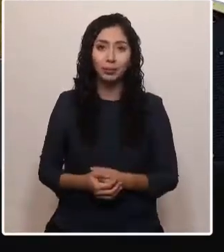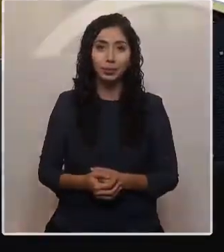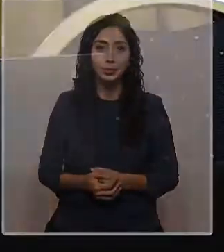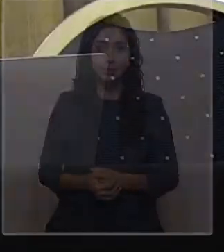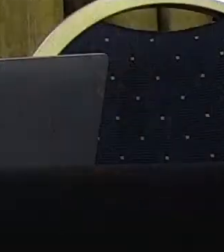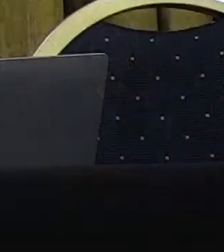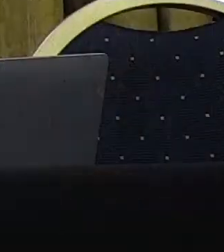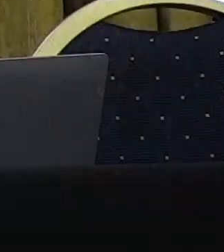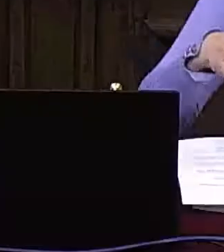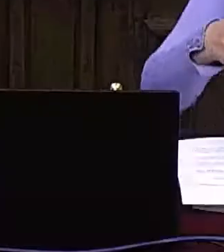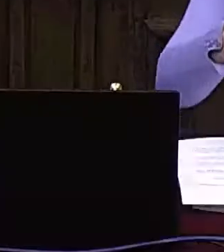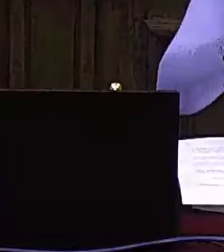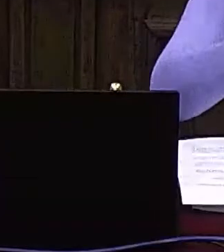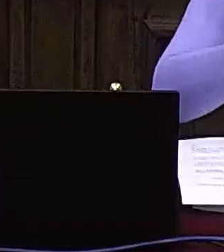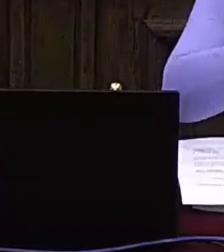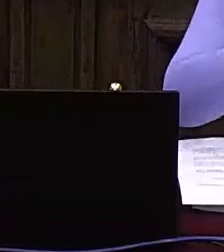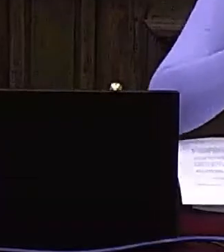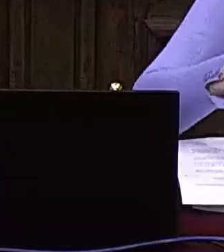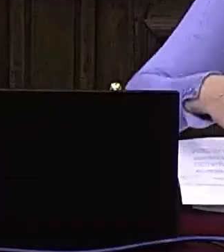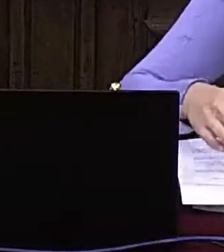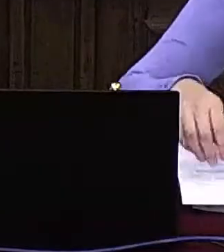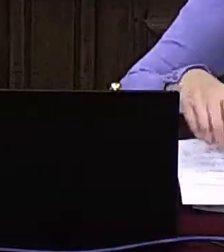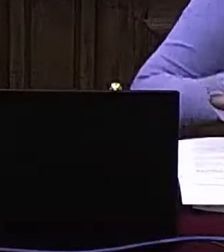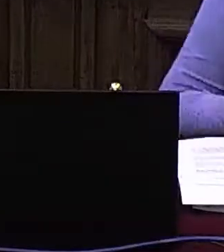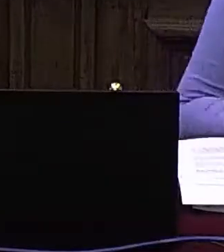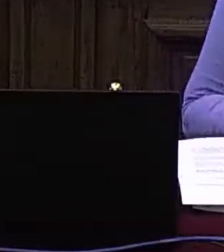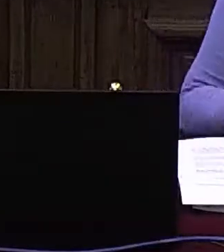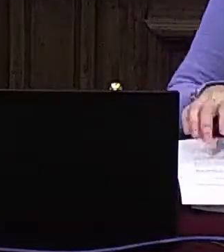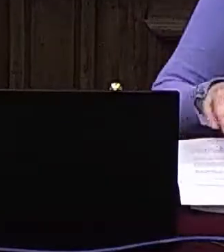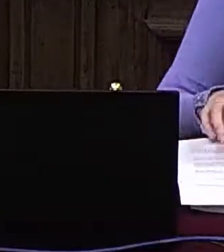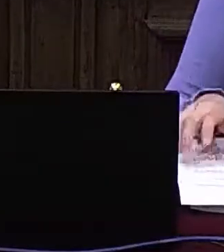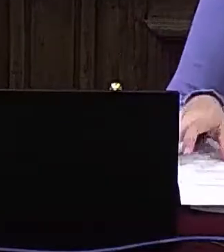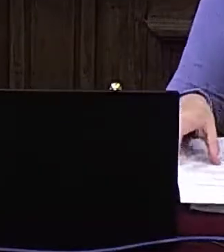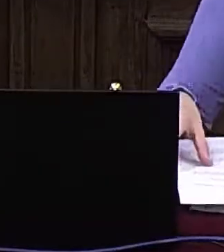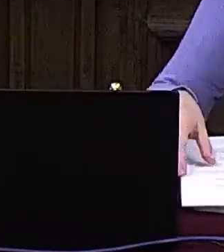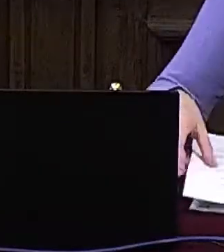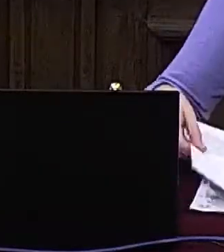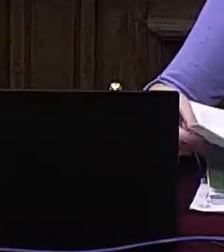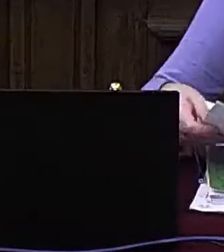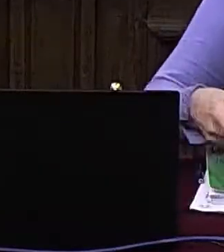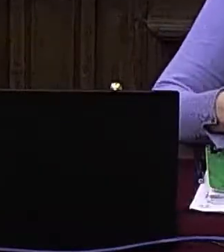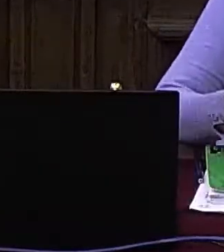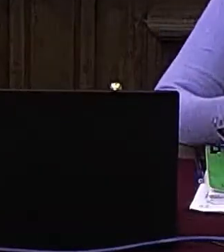No hay más palabras pedidas sobre la cuenta, señora presidenta. Muchas gracias, señor secretario.